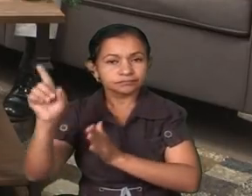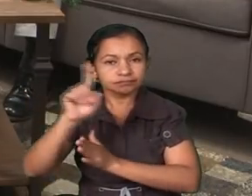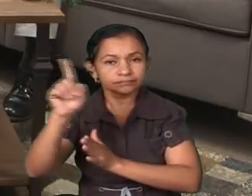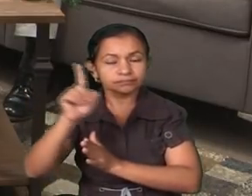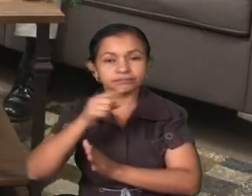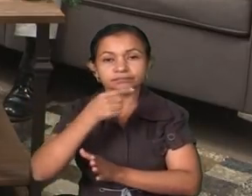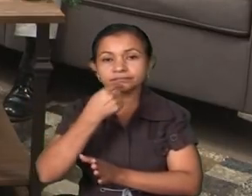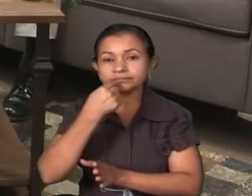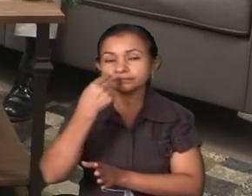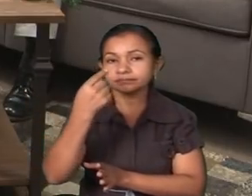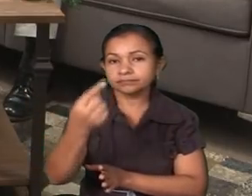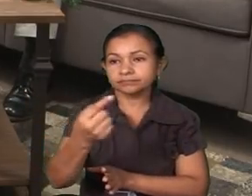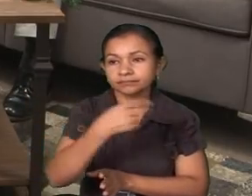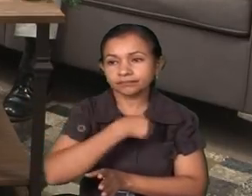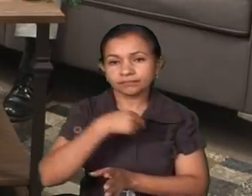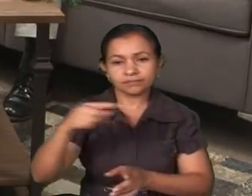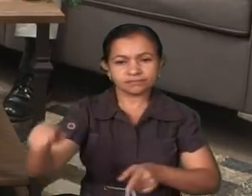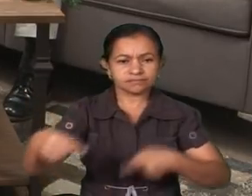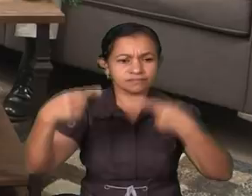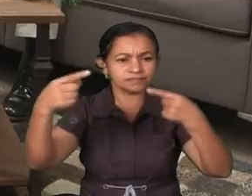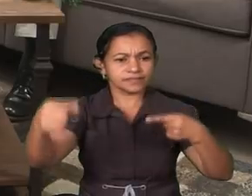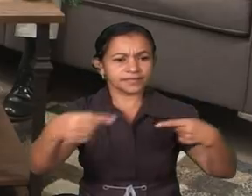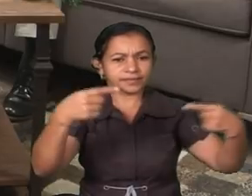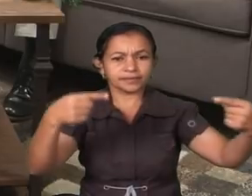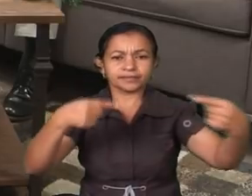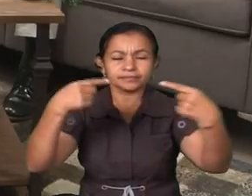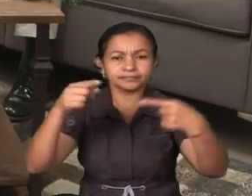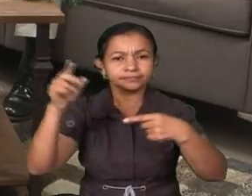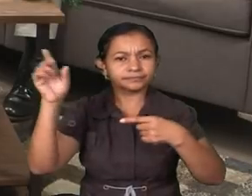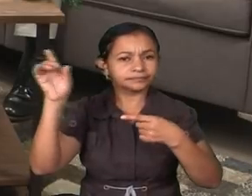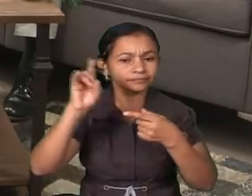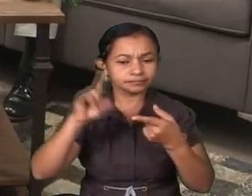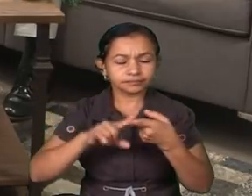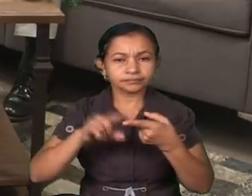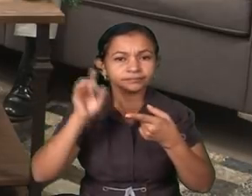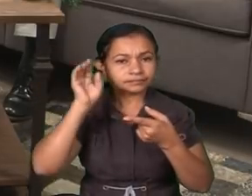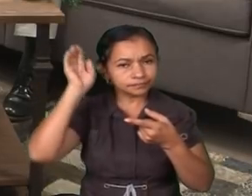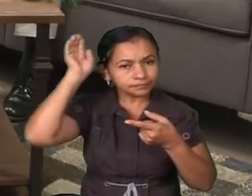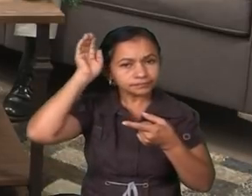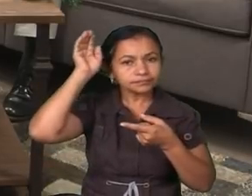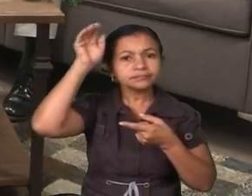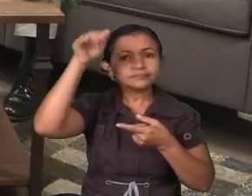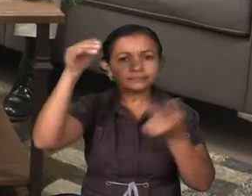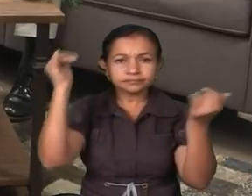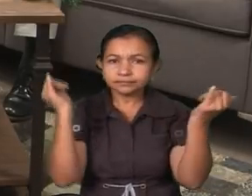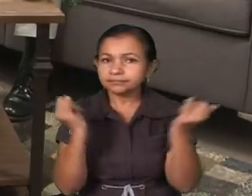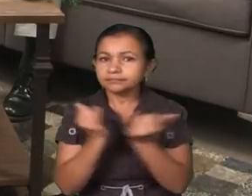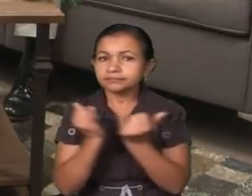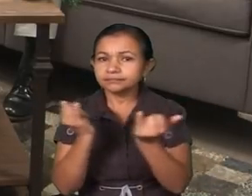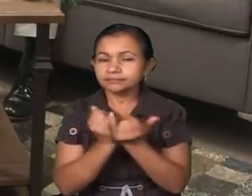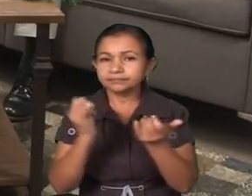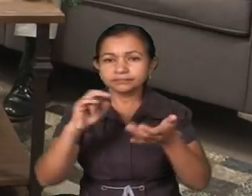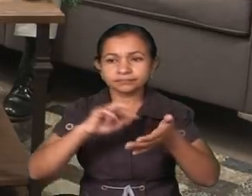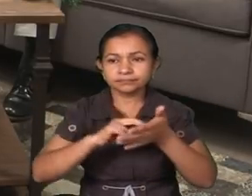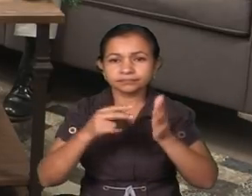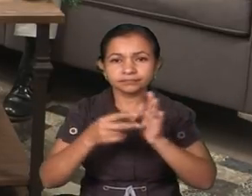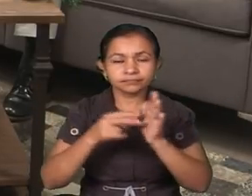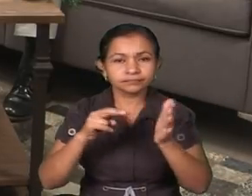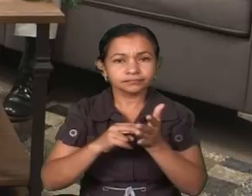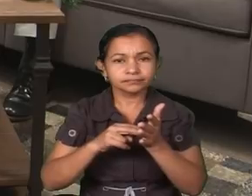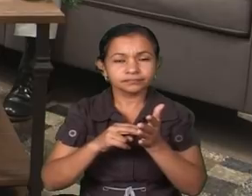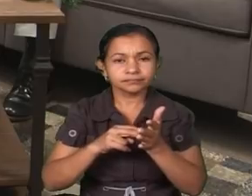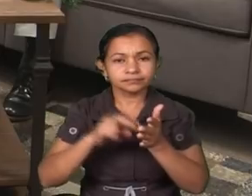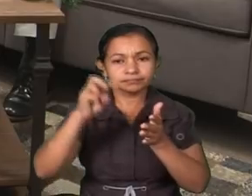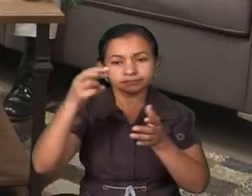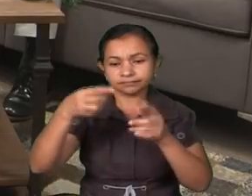plantaron por lo menos al careo. Entre ellos está Bolivia y también Argentina. ¿Qué significa en el